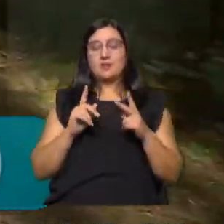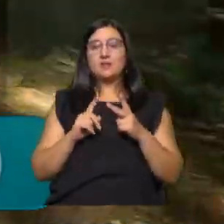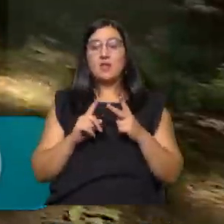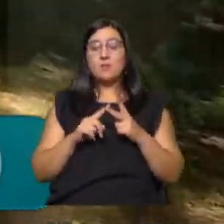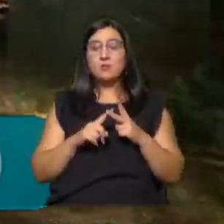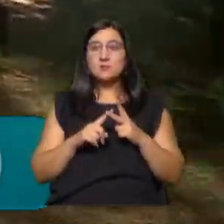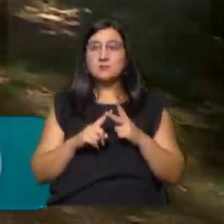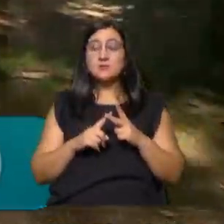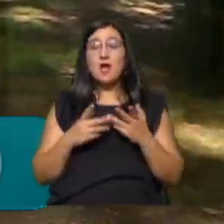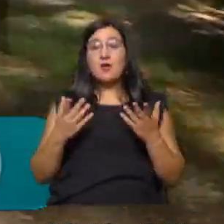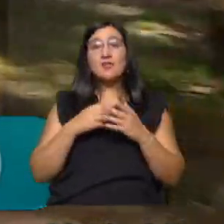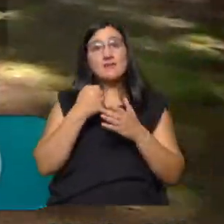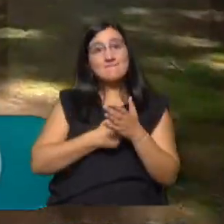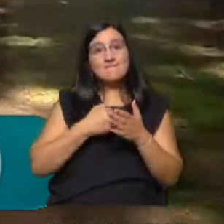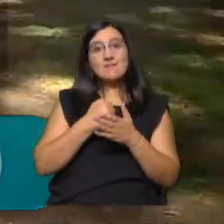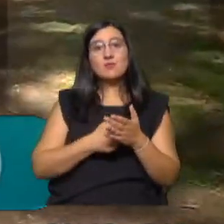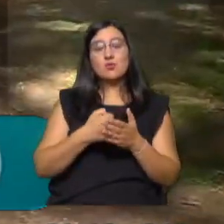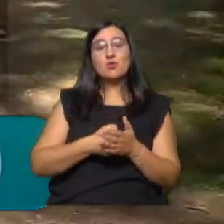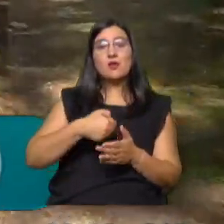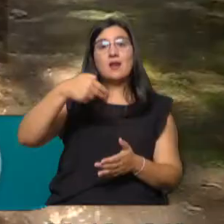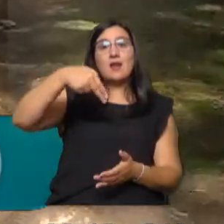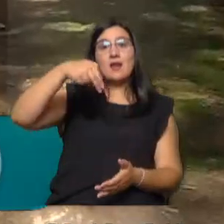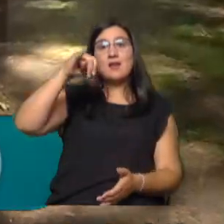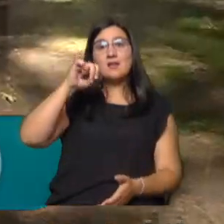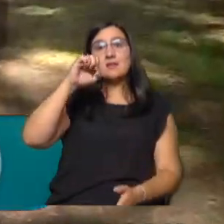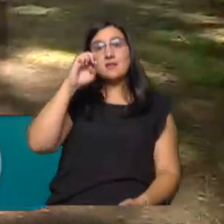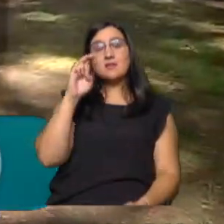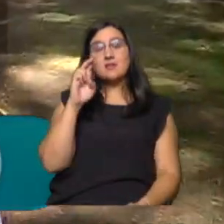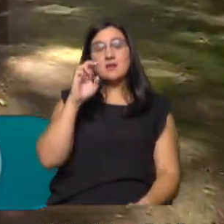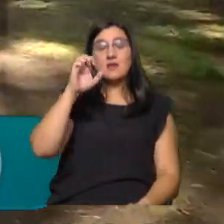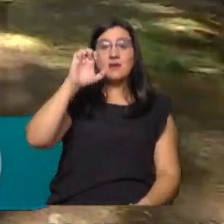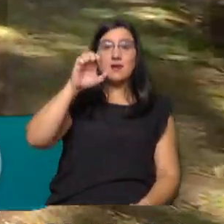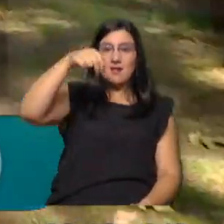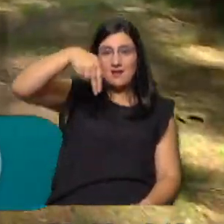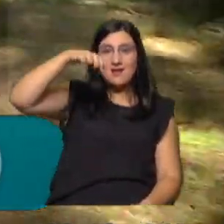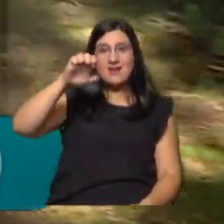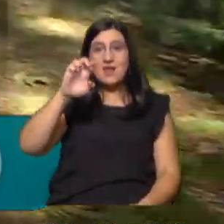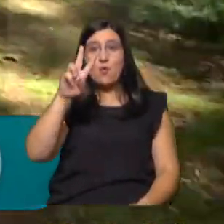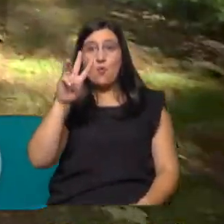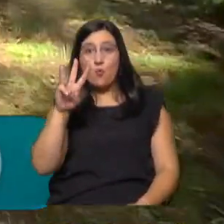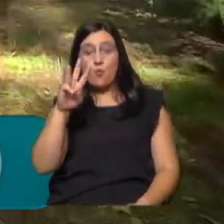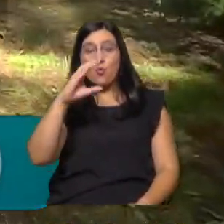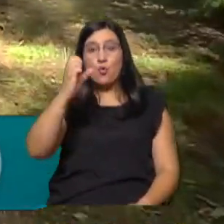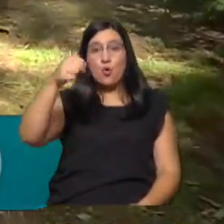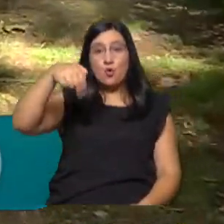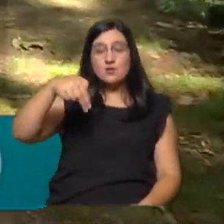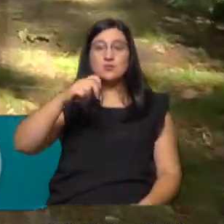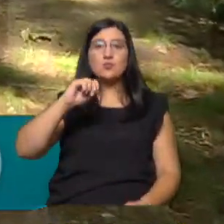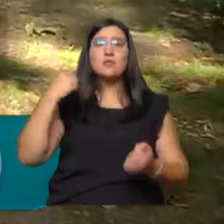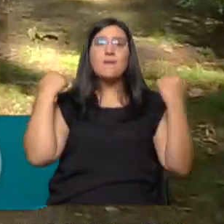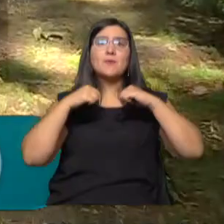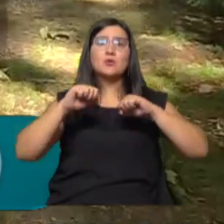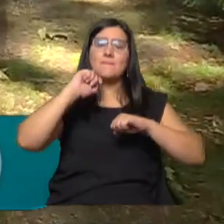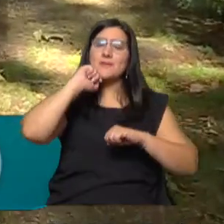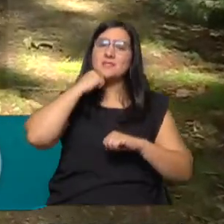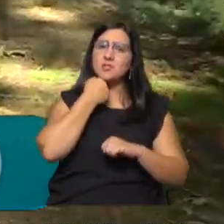está tratando de gestionar el tema del Newcom, que es un deporte precioso para los adultos mayores. ¿Cómo es? ¡Qué bueno!